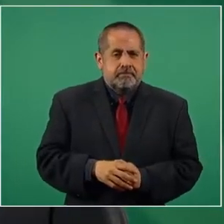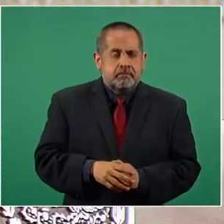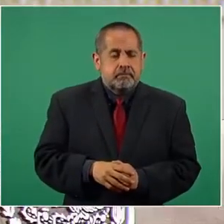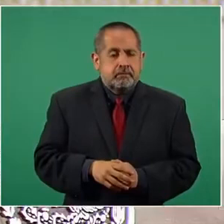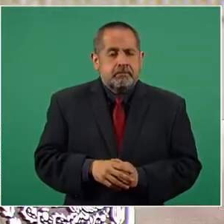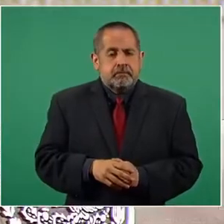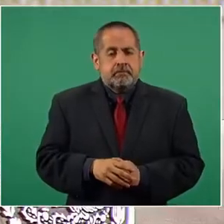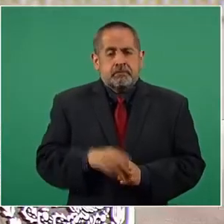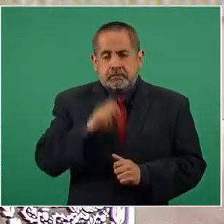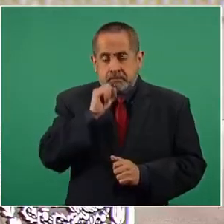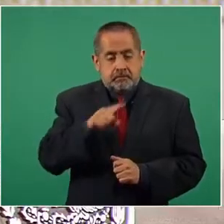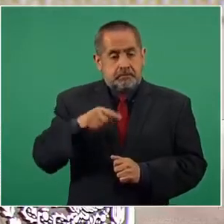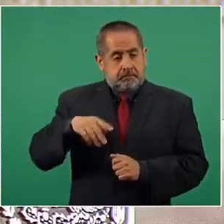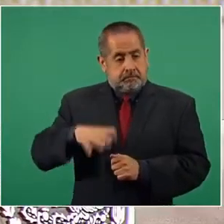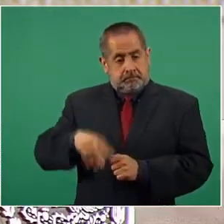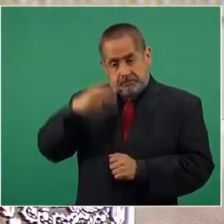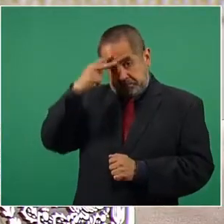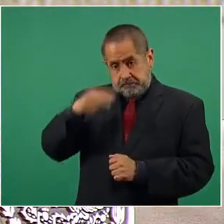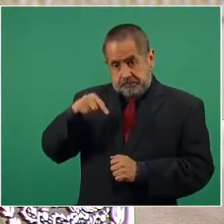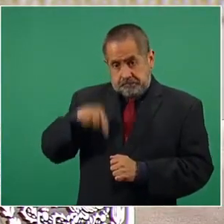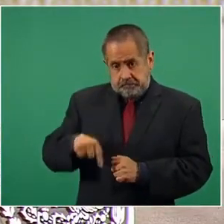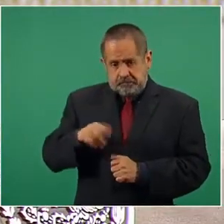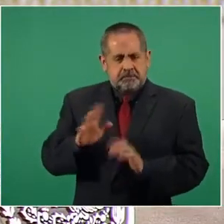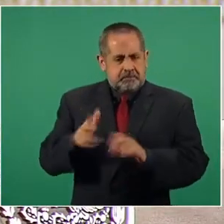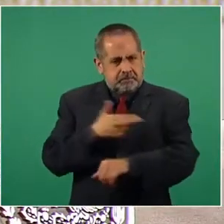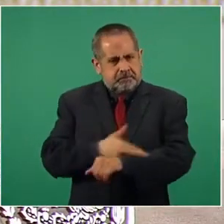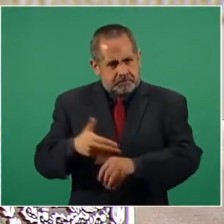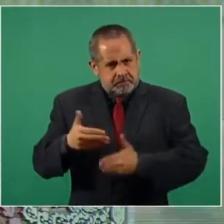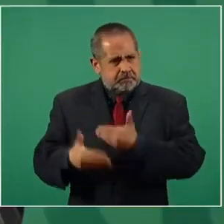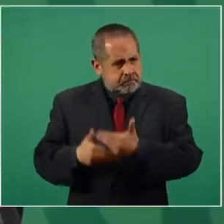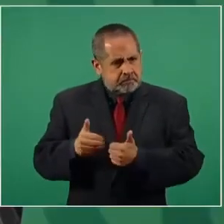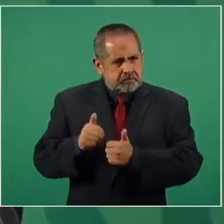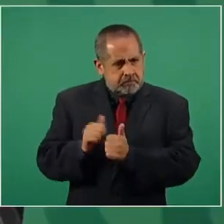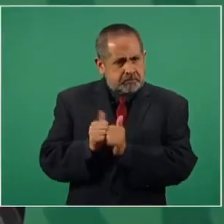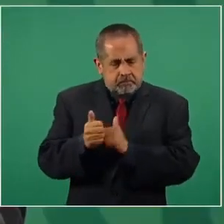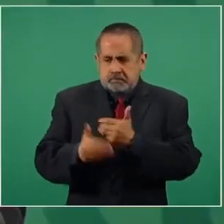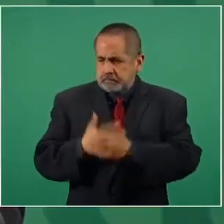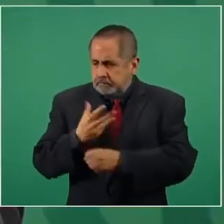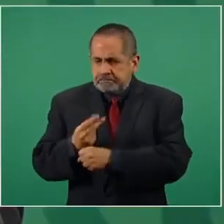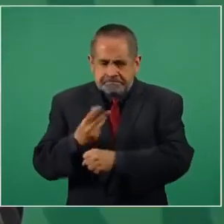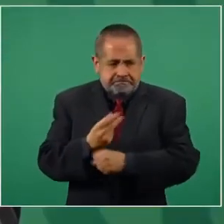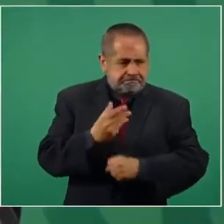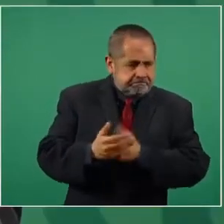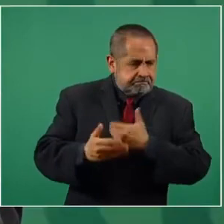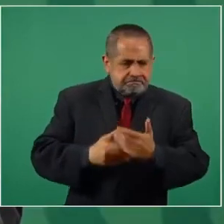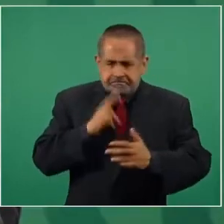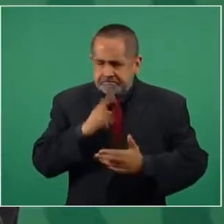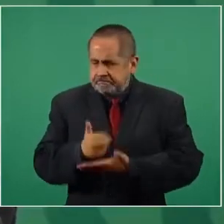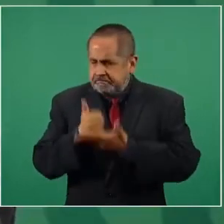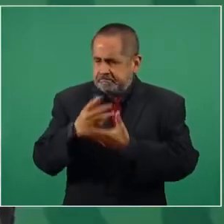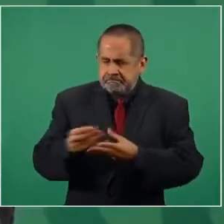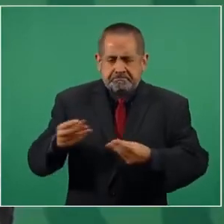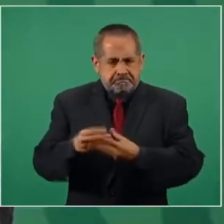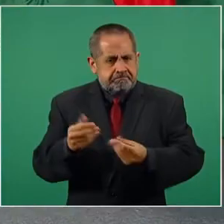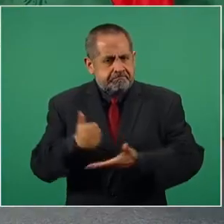Y en el caso de México hemos avanzado en resolver el problema.